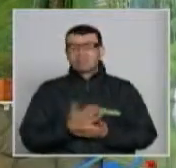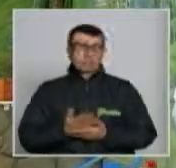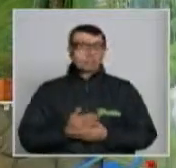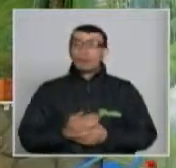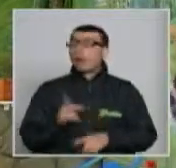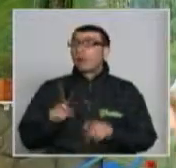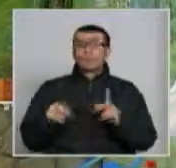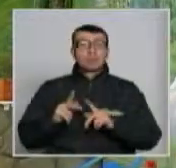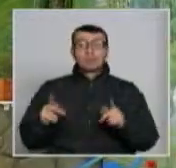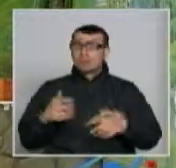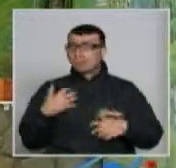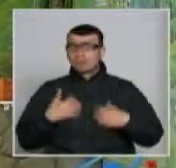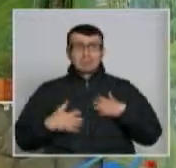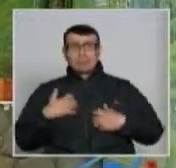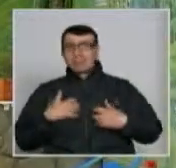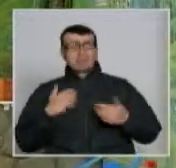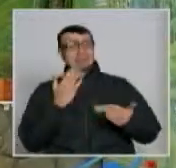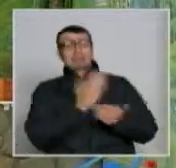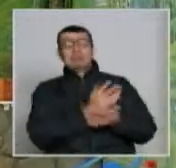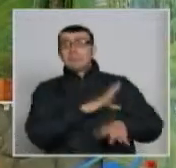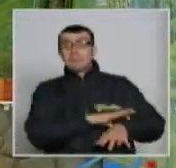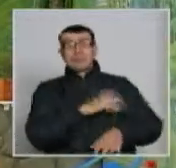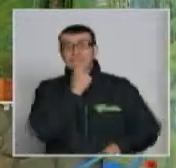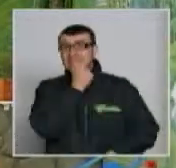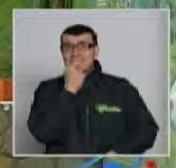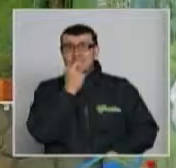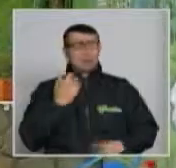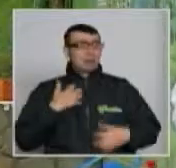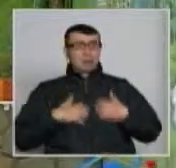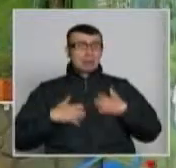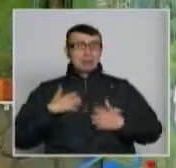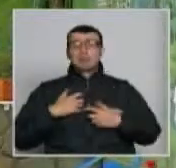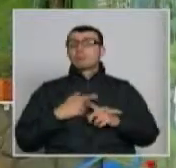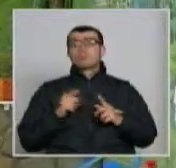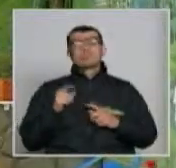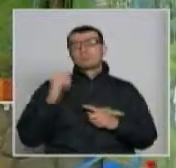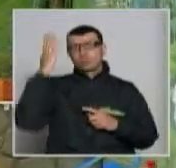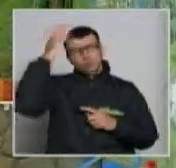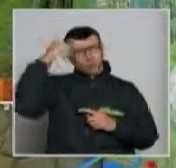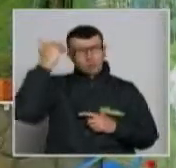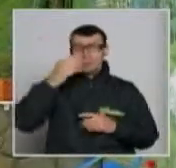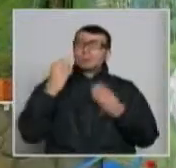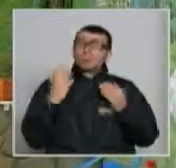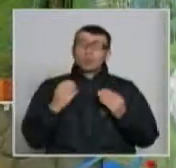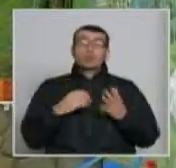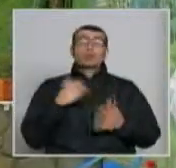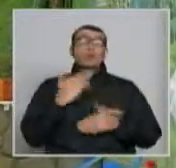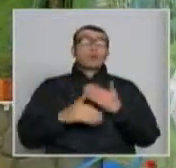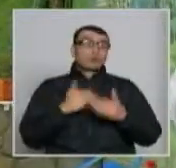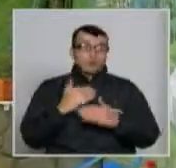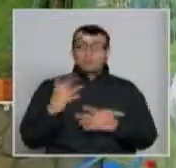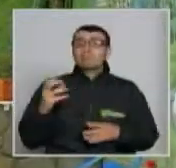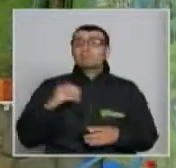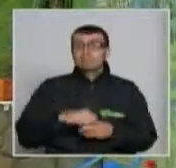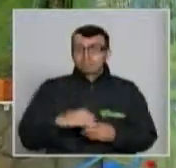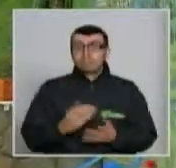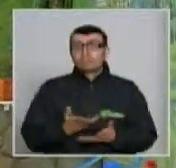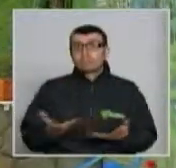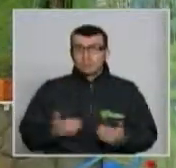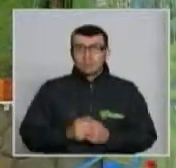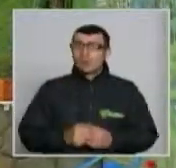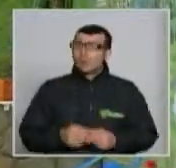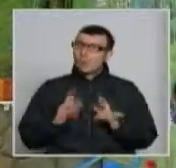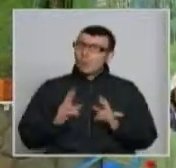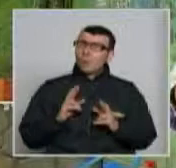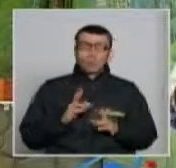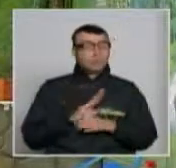personas le temen mucho a la odontología, pero no saben la gran cantidad de procesos patológicos que allí se desprenden. Y ojalá todos